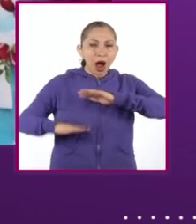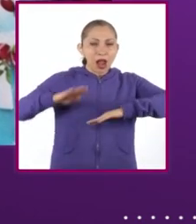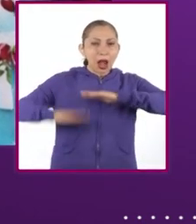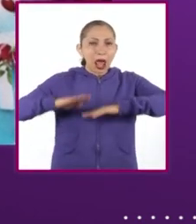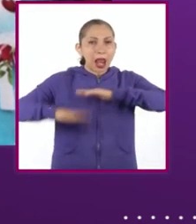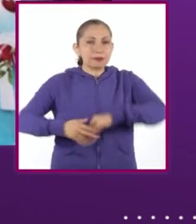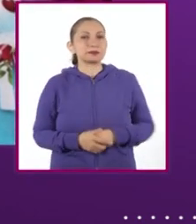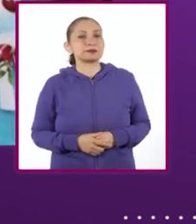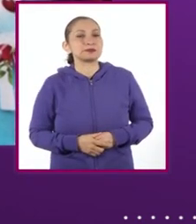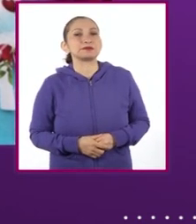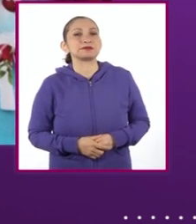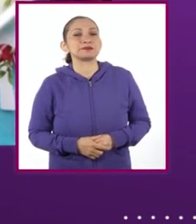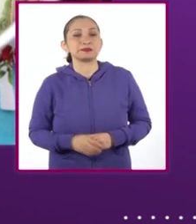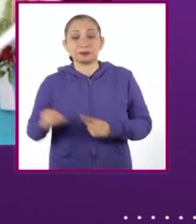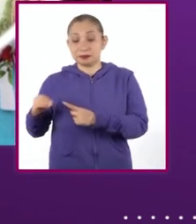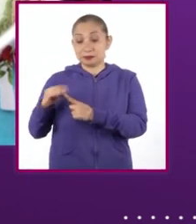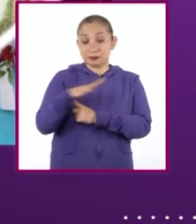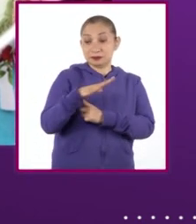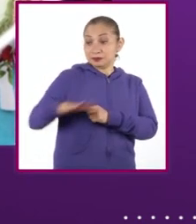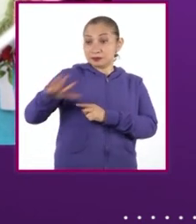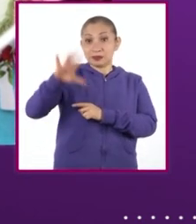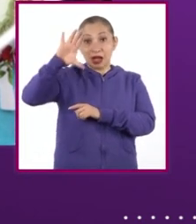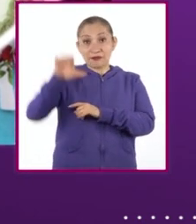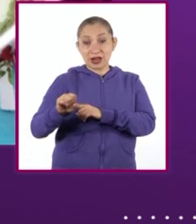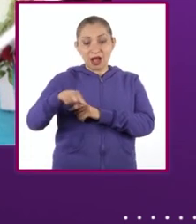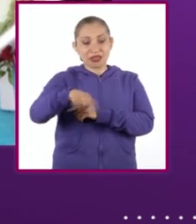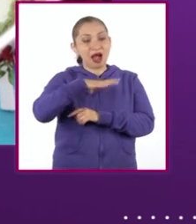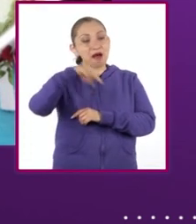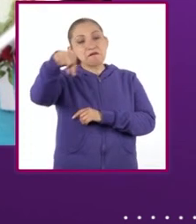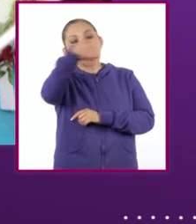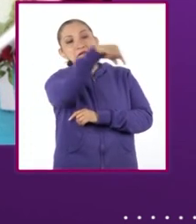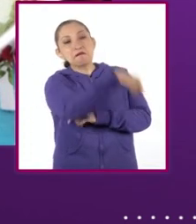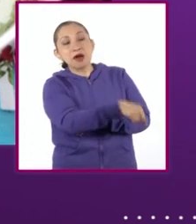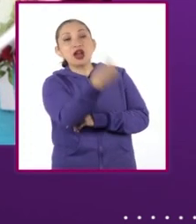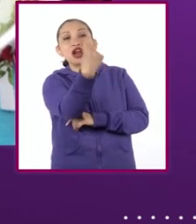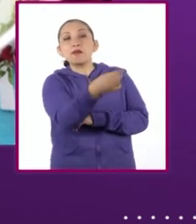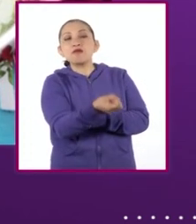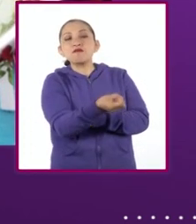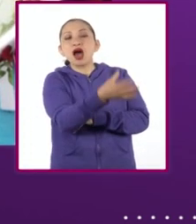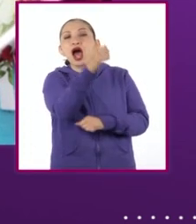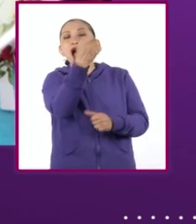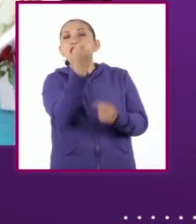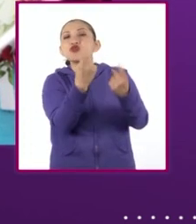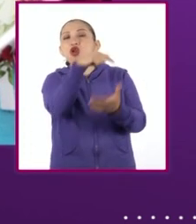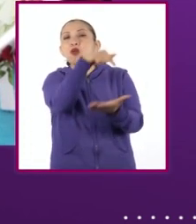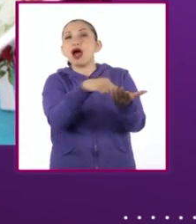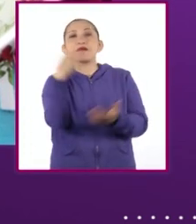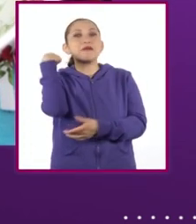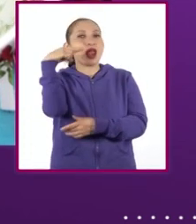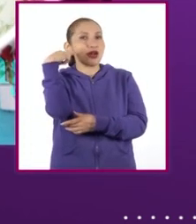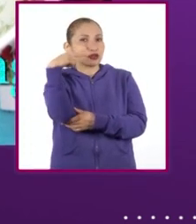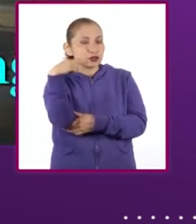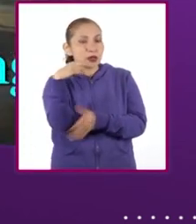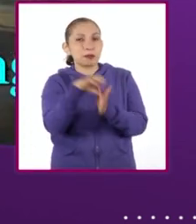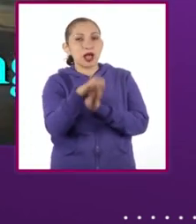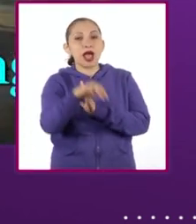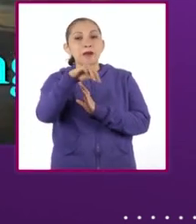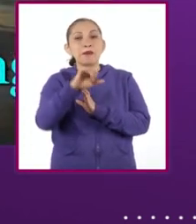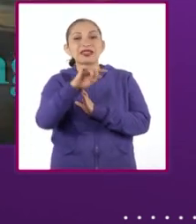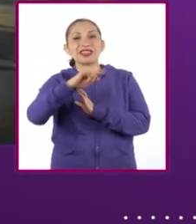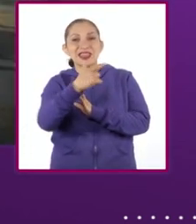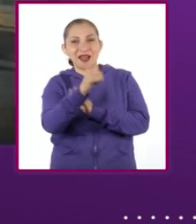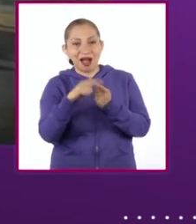tambores. La influencia africana también está presente en los nombres de algunas localidades de Veracruz, como